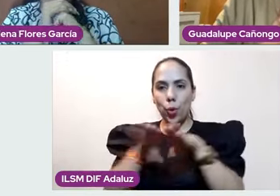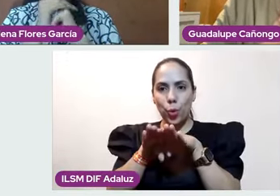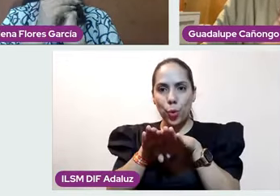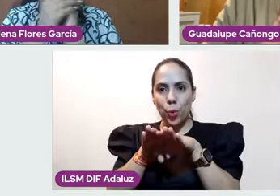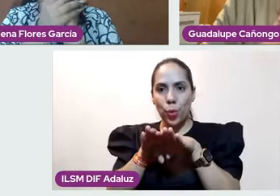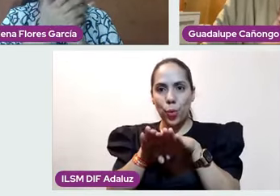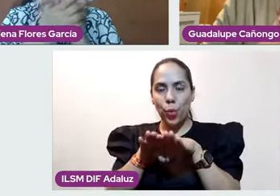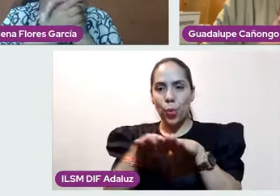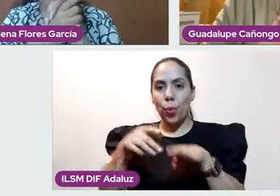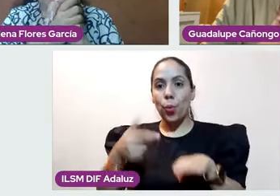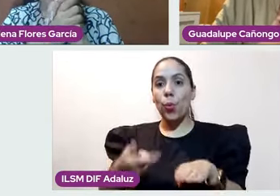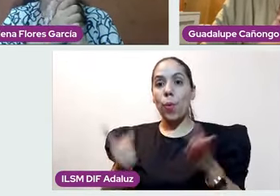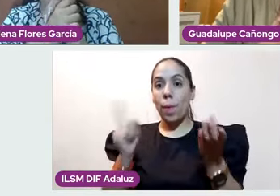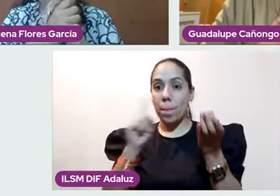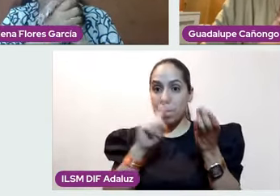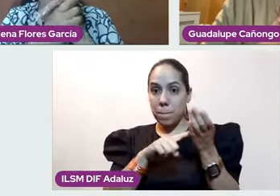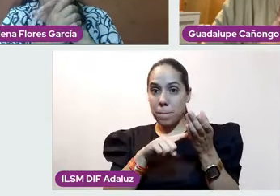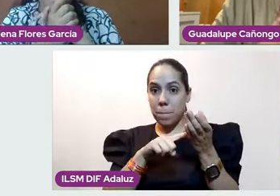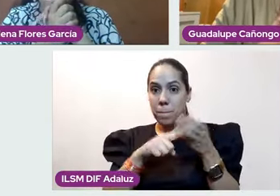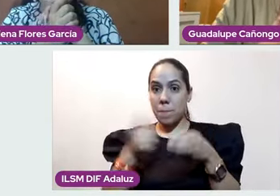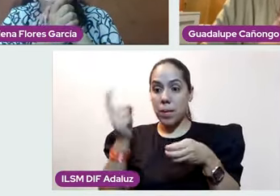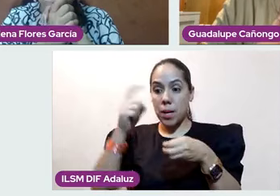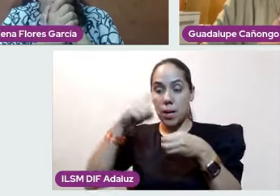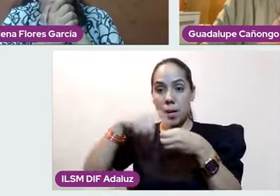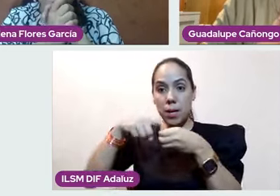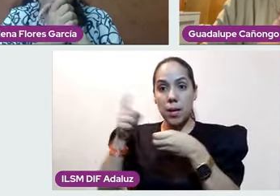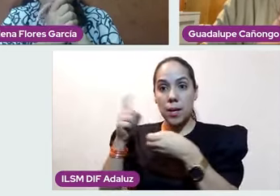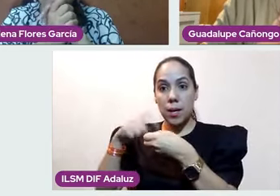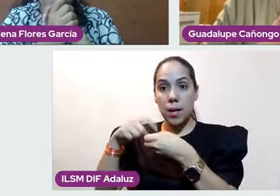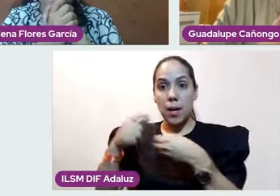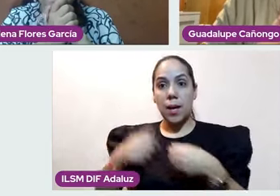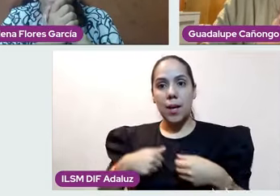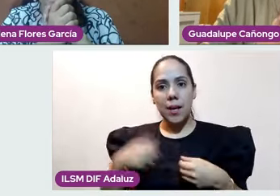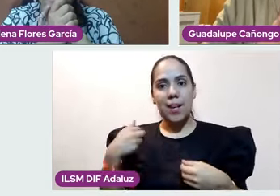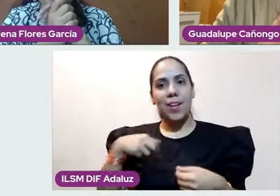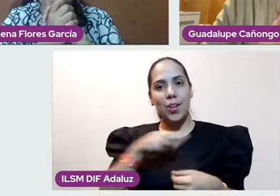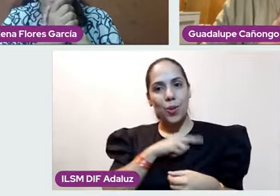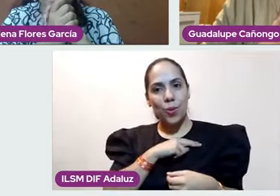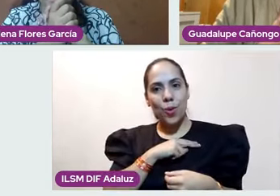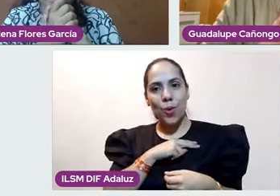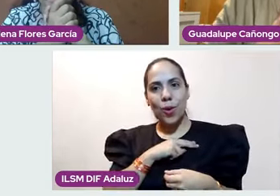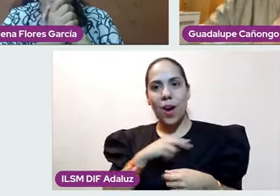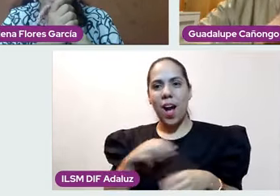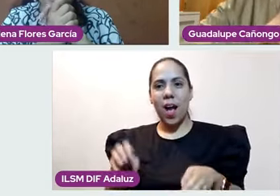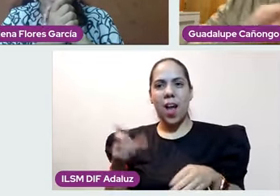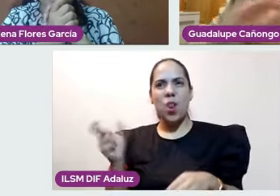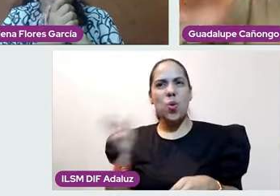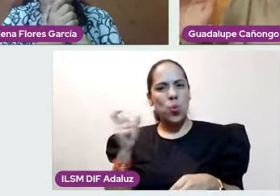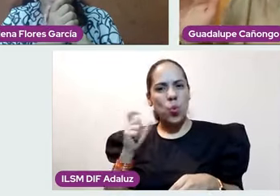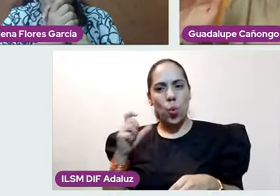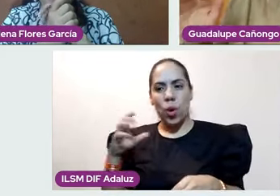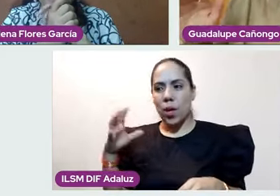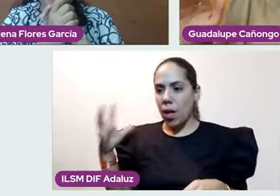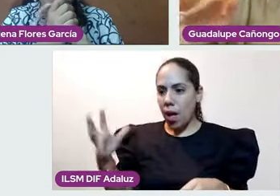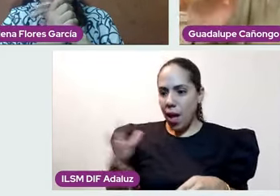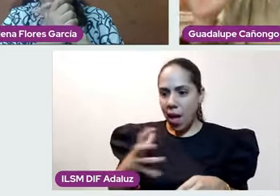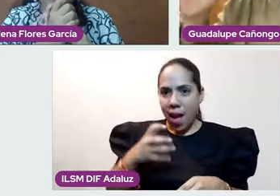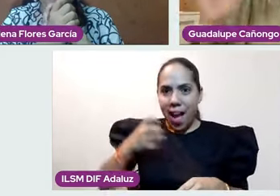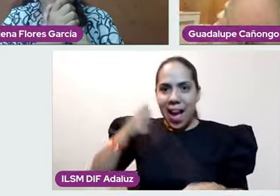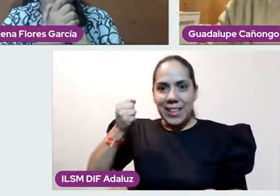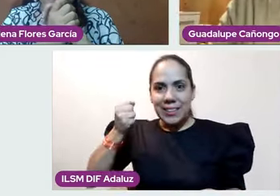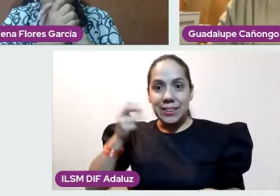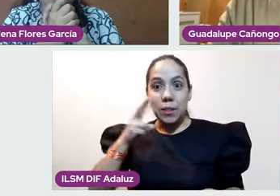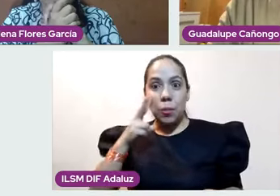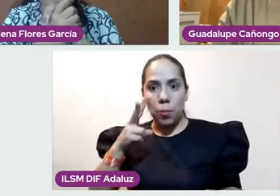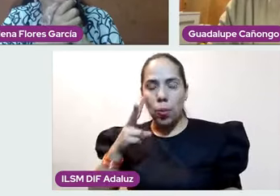alcanzamos un logro, por pequeño que sea, nos cae bien, nos hace sentir bien, en todos los temas. Yo